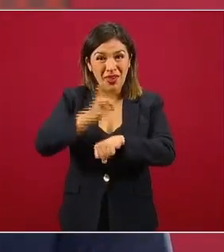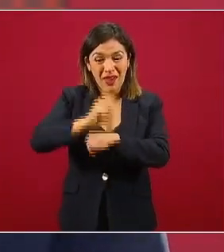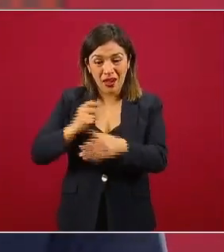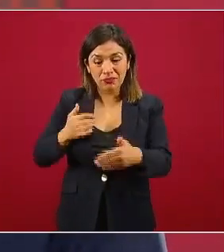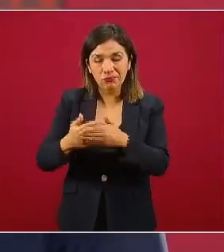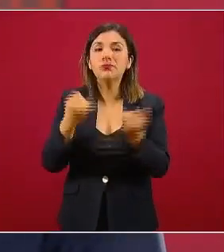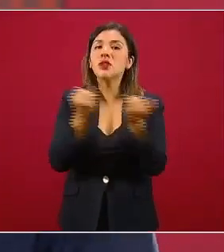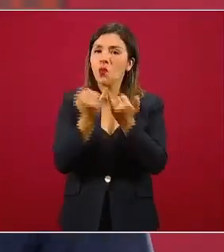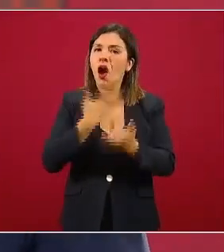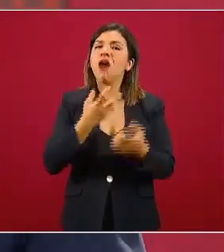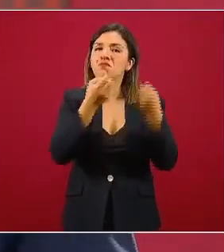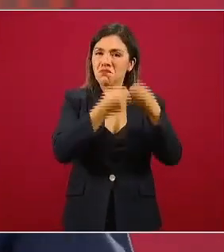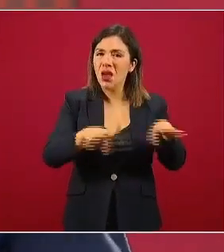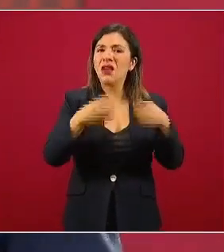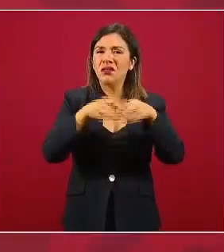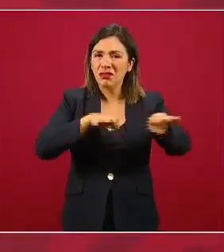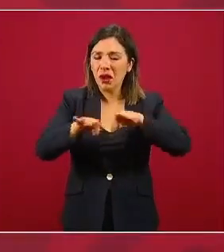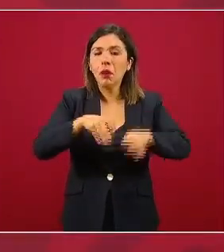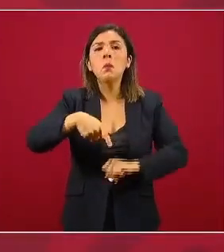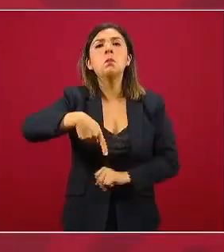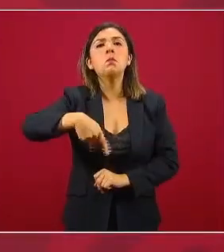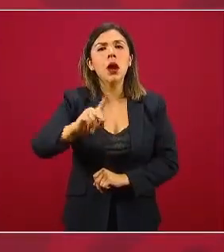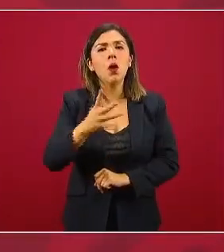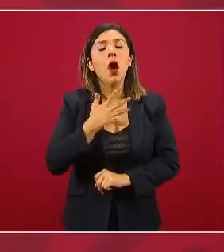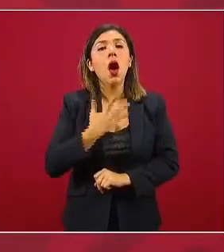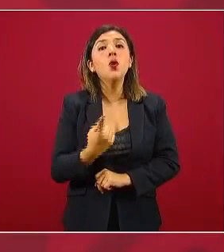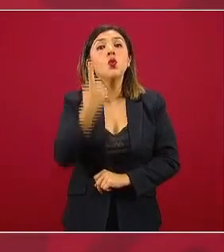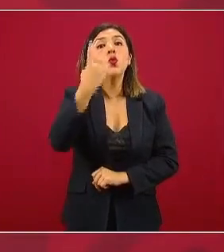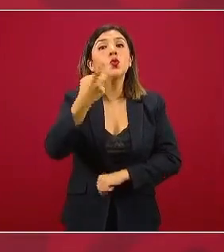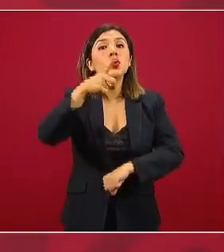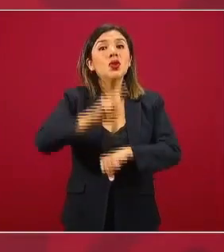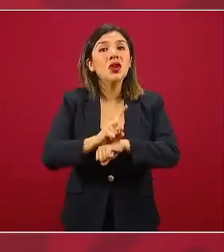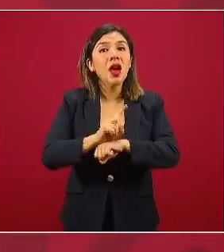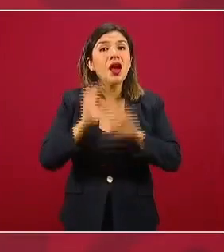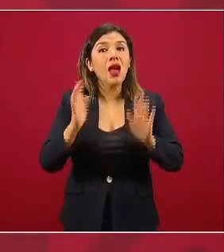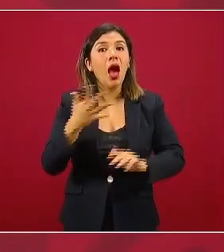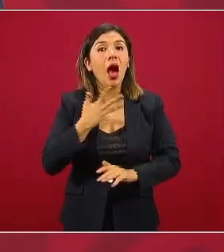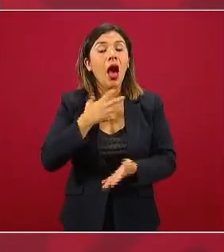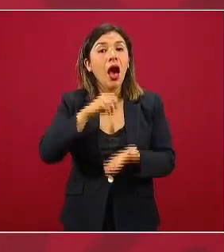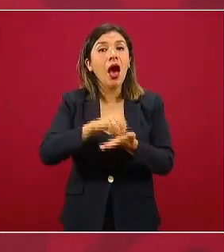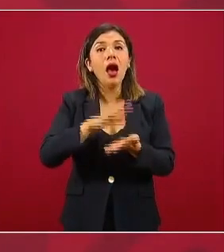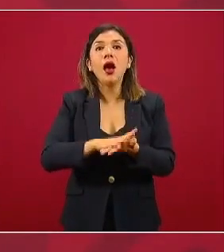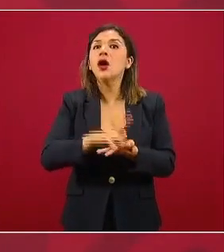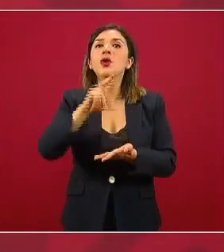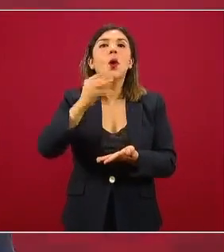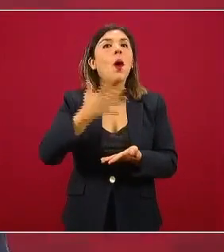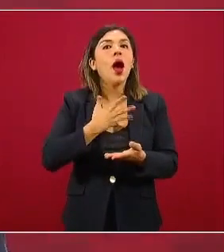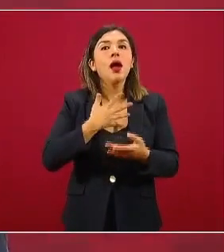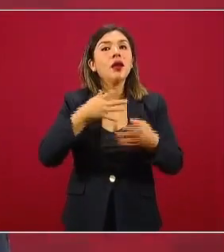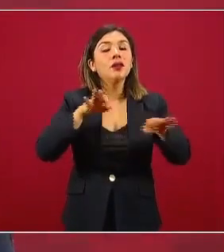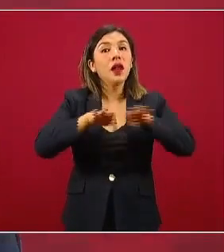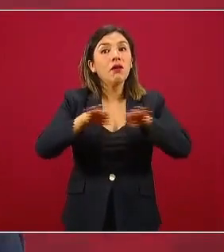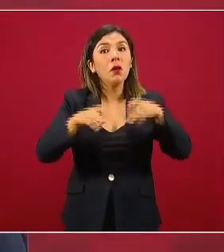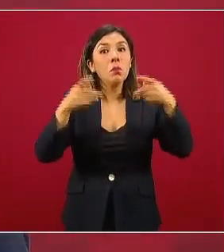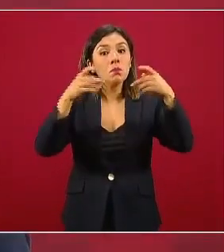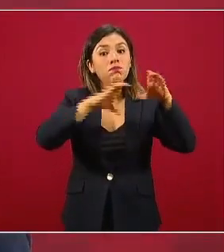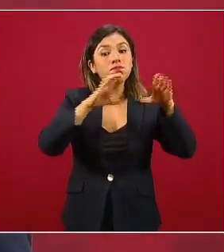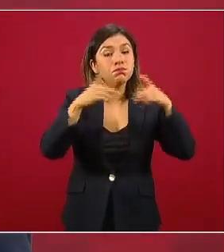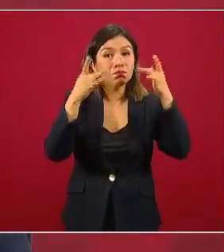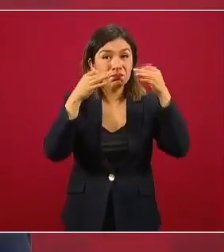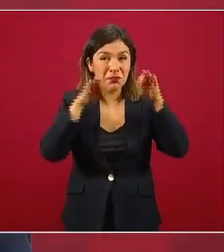también ha habido pérdidas, pero ya tuvimos un día sin pérdida de empleo, de junio.